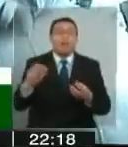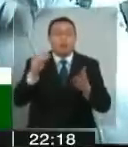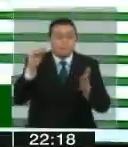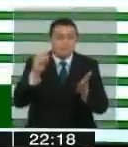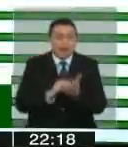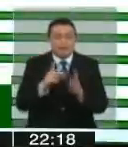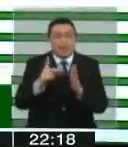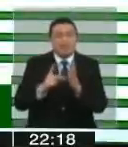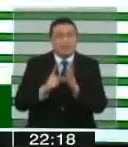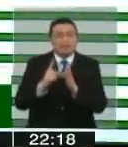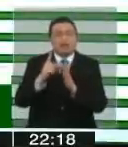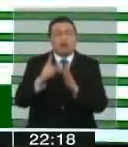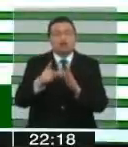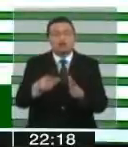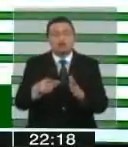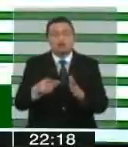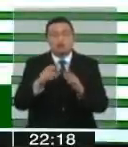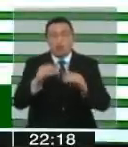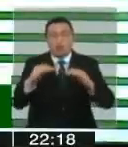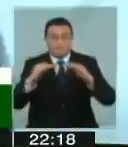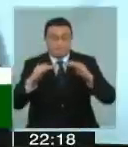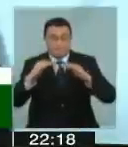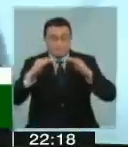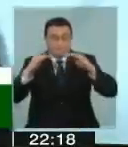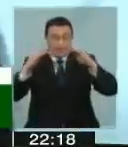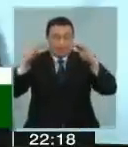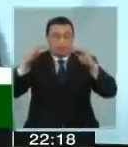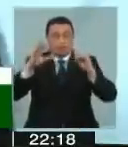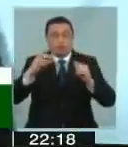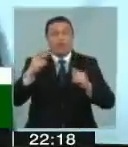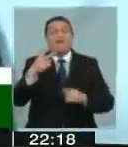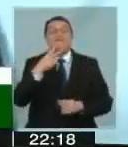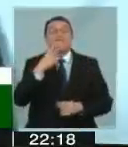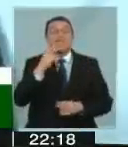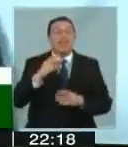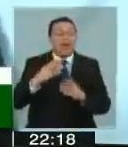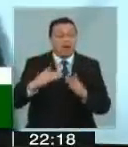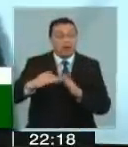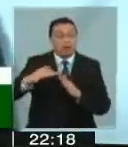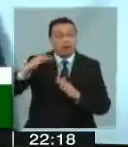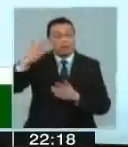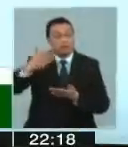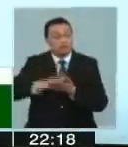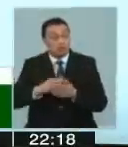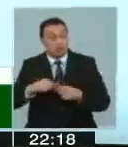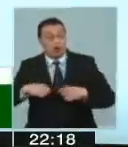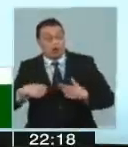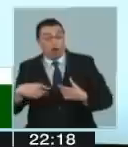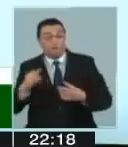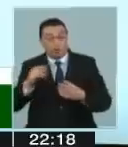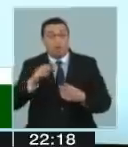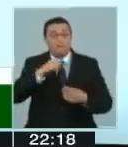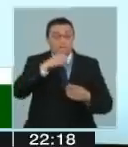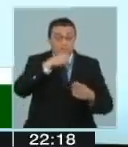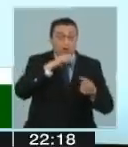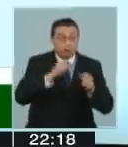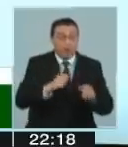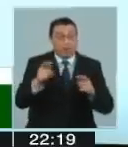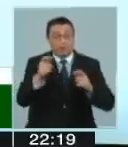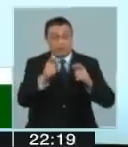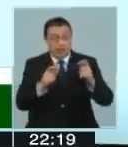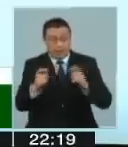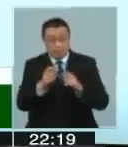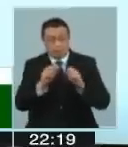desarrollo? Porque no sé si este desarrollo es parejo, qué expectativa de vida tiene, si es un síndrome que con las terapias